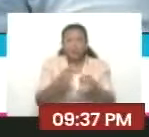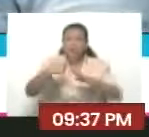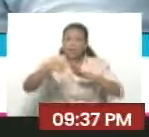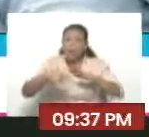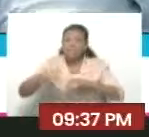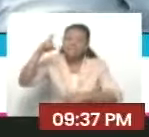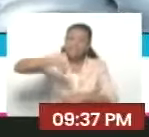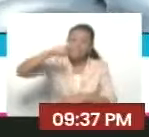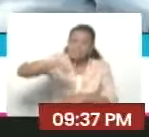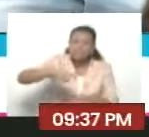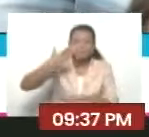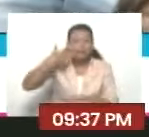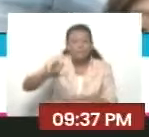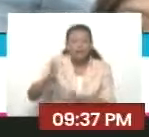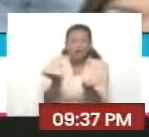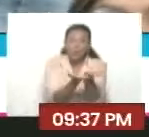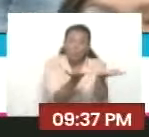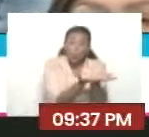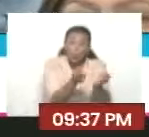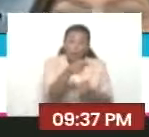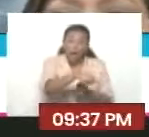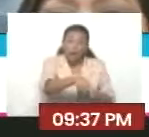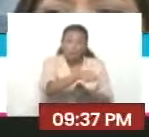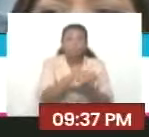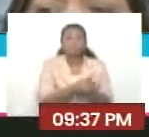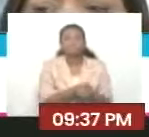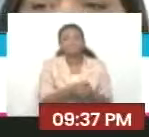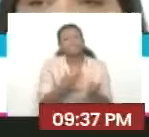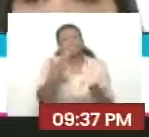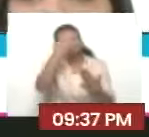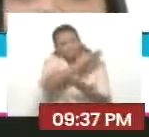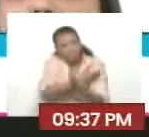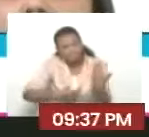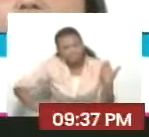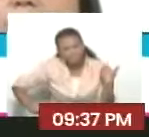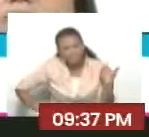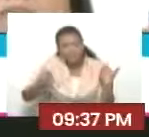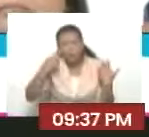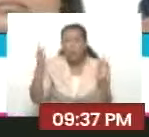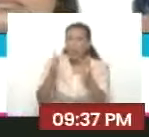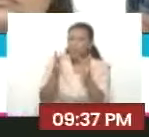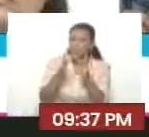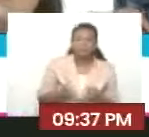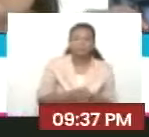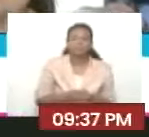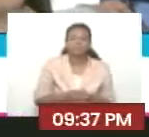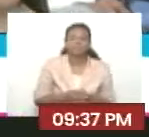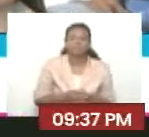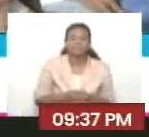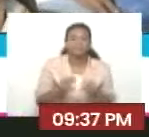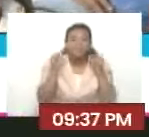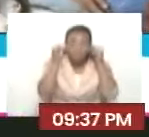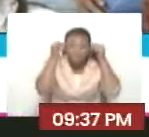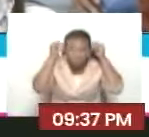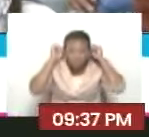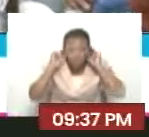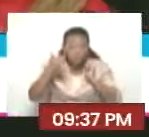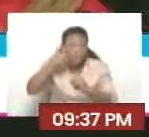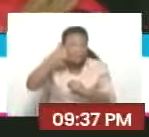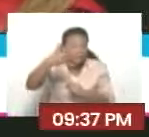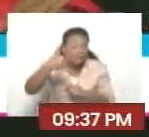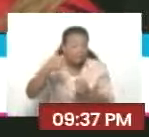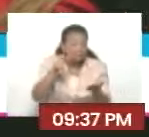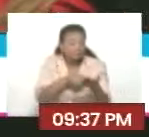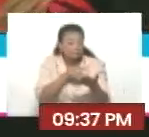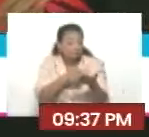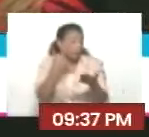cosas además que se necesitaban en este centro educativo. Presidente, Leonel, usted va a establecer, sí, este contacto. Vamos a llamar con este teléfono